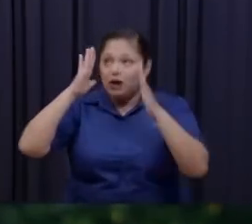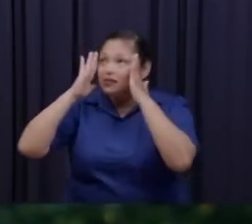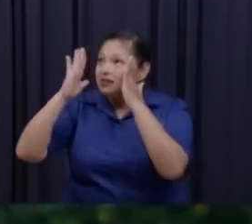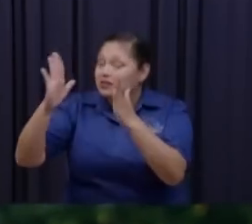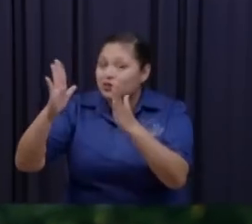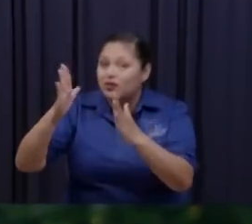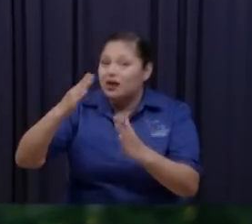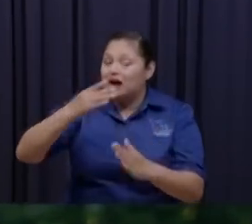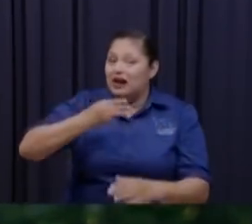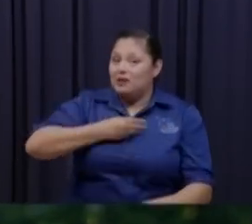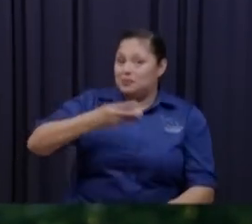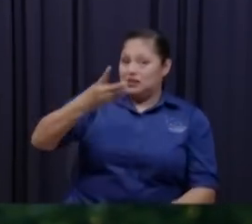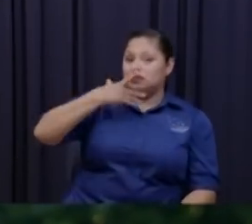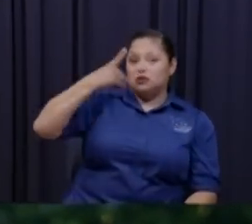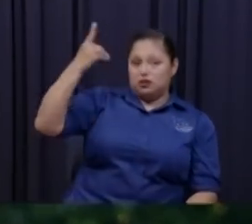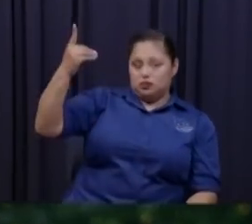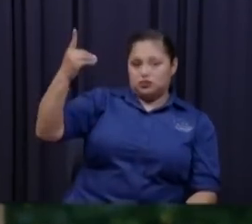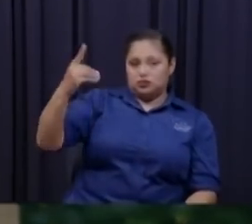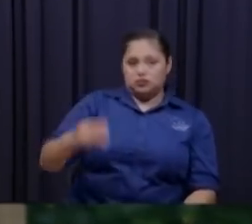Dios.